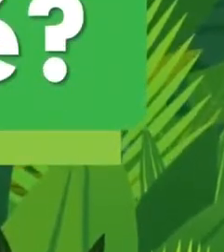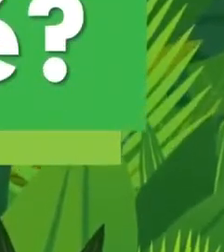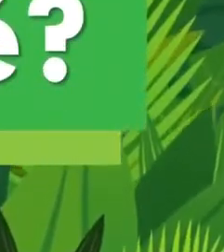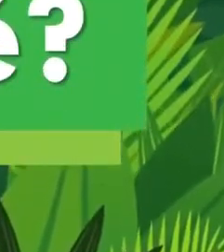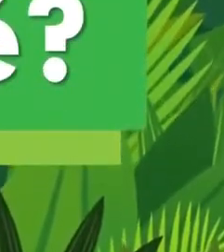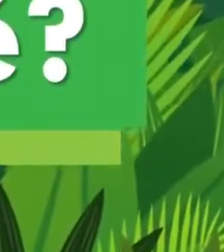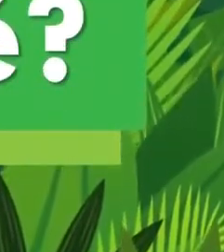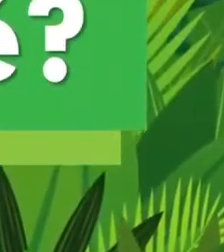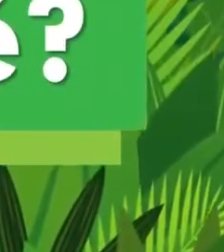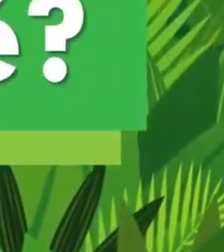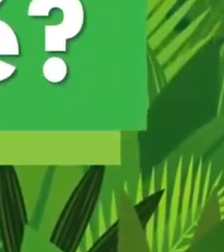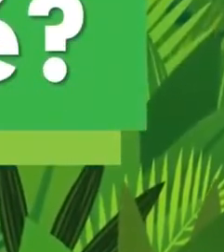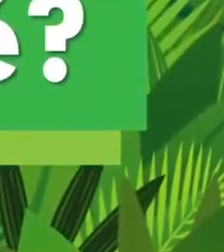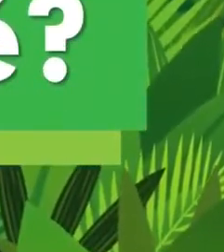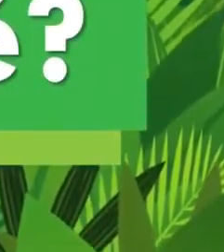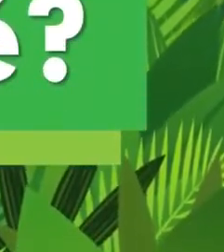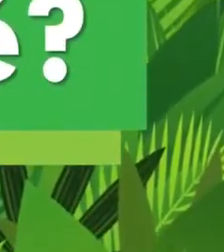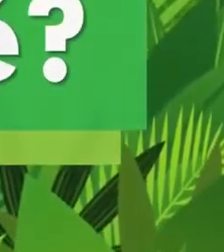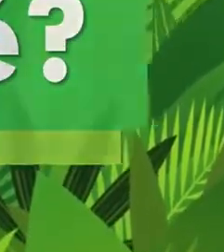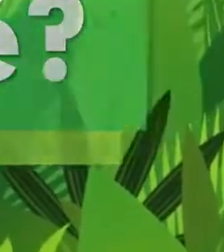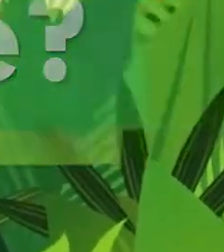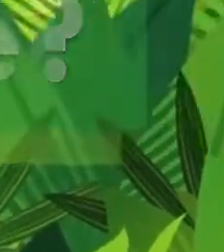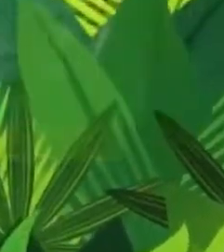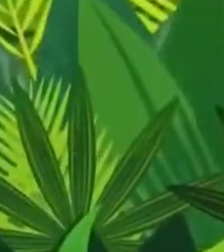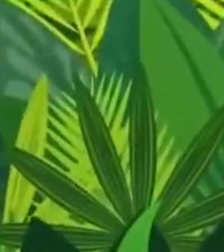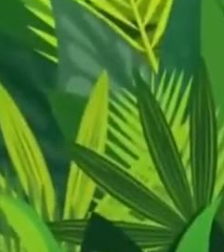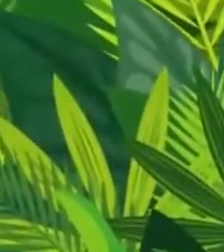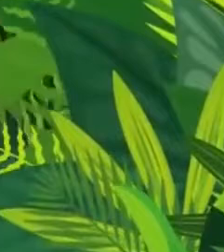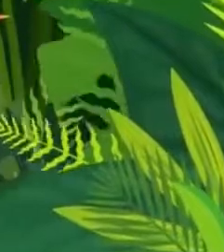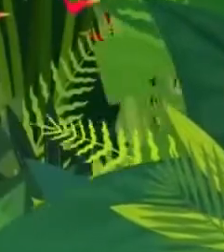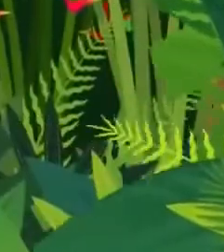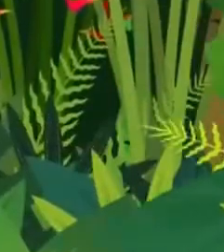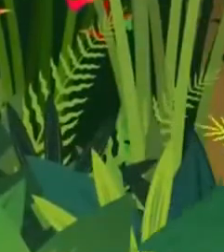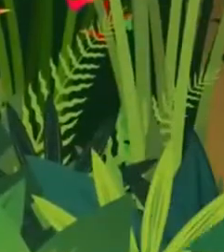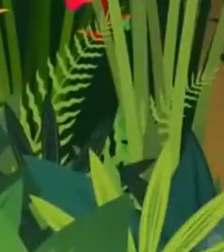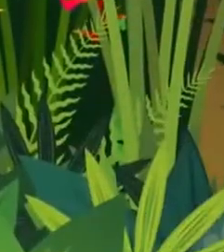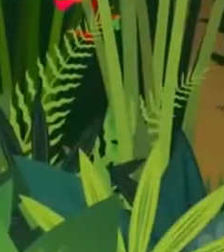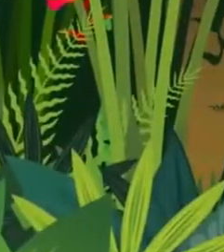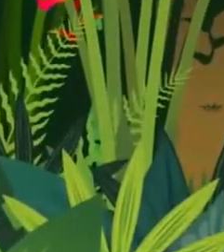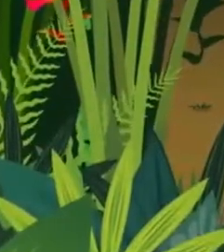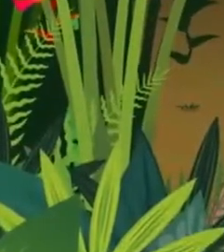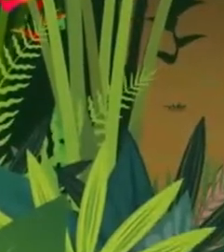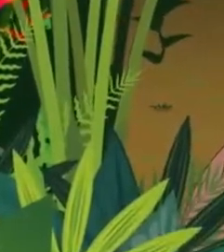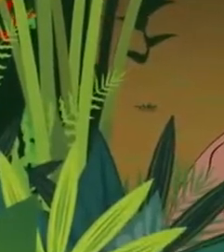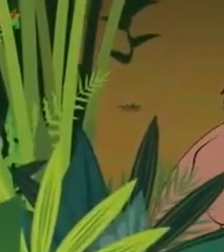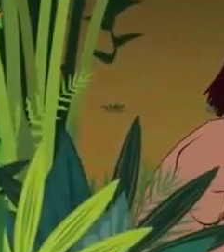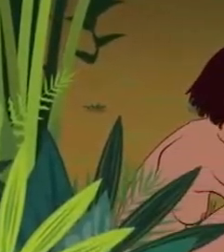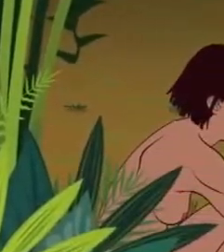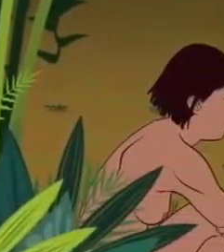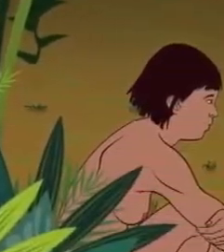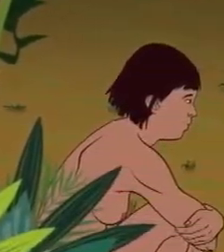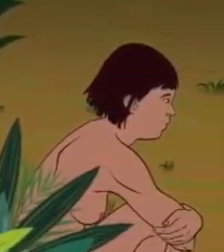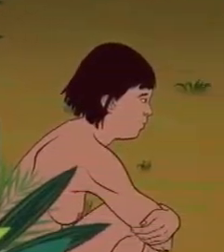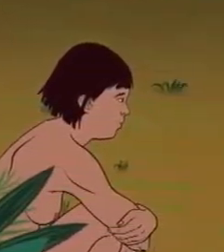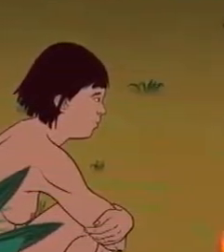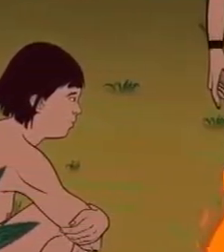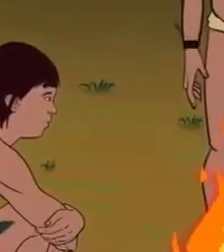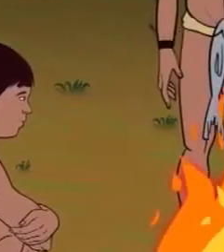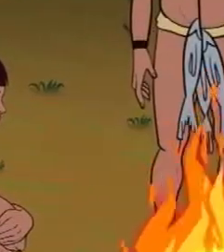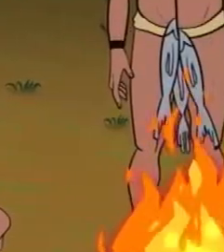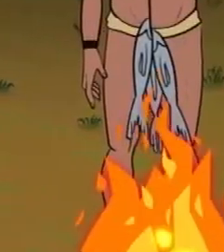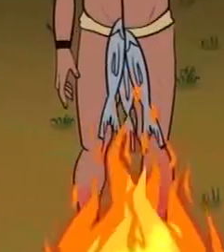¿Sabías que en la selva amazónica viven los pueblos indígenas en situación de aislamiento y contacto inicial